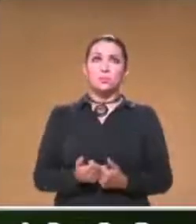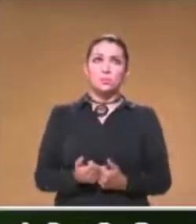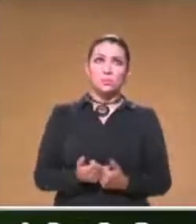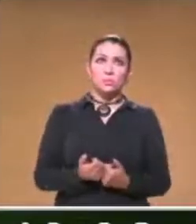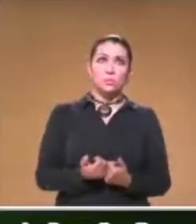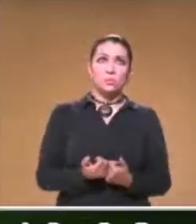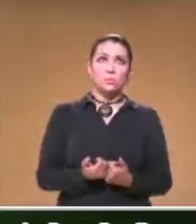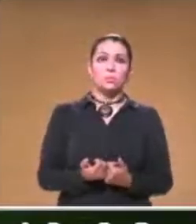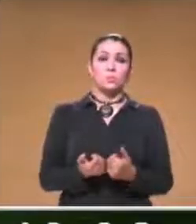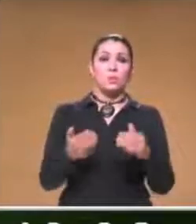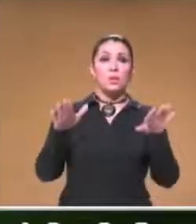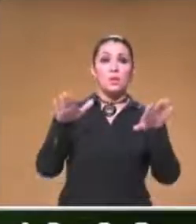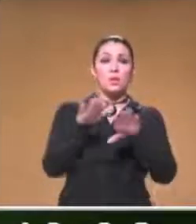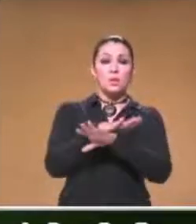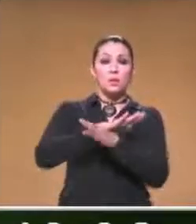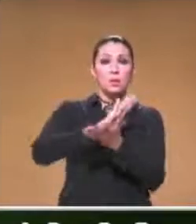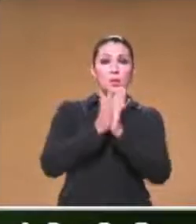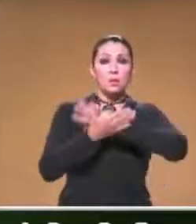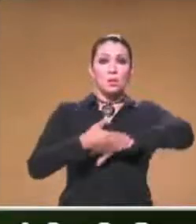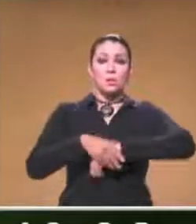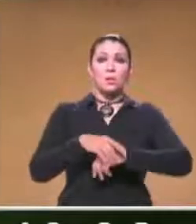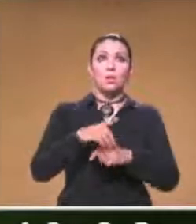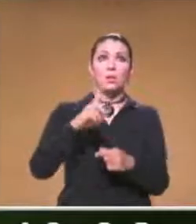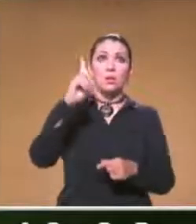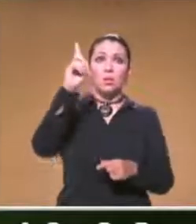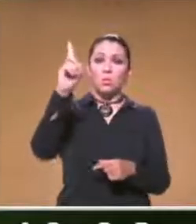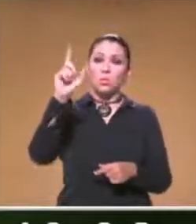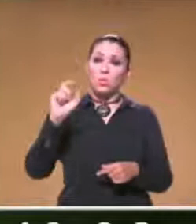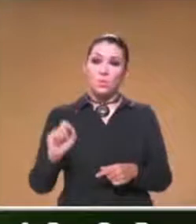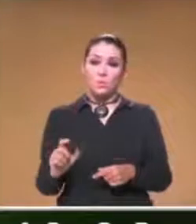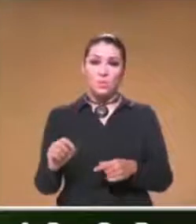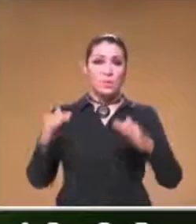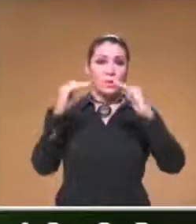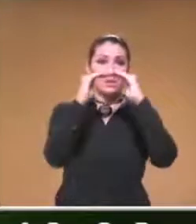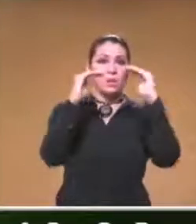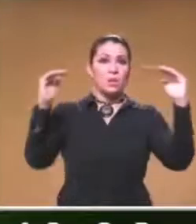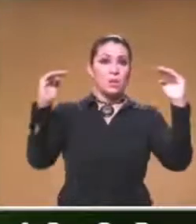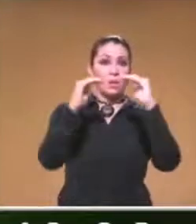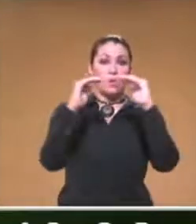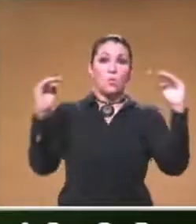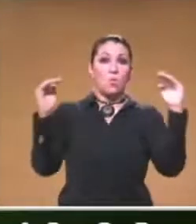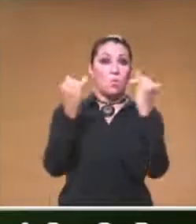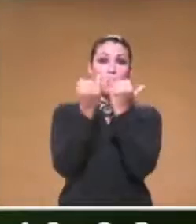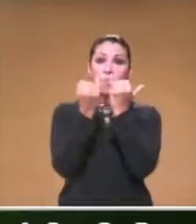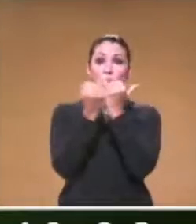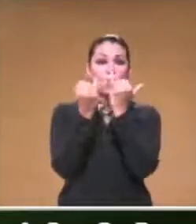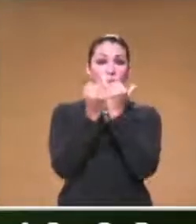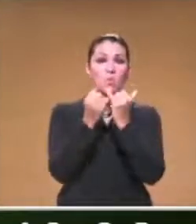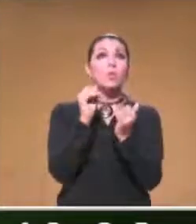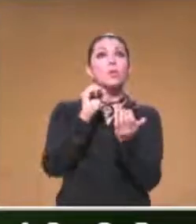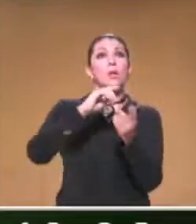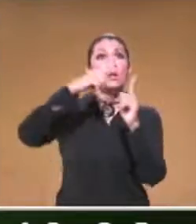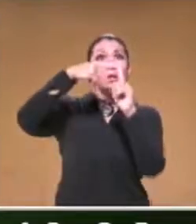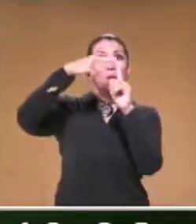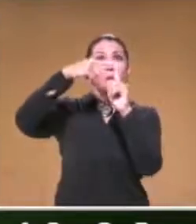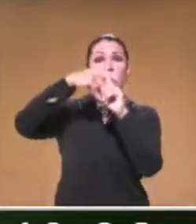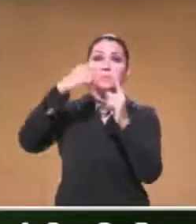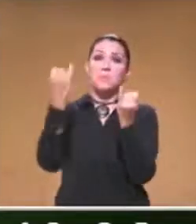hago a una fracción equivalente sería 1 sobre 20 o un veinteavo, le dicen algunos, y al hacer la división me